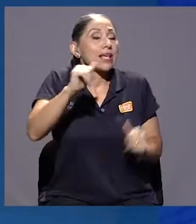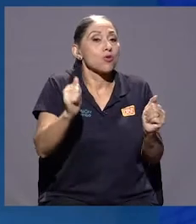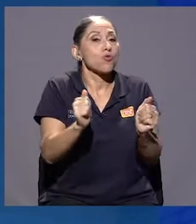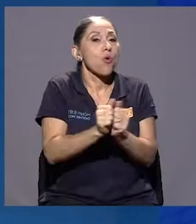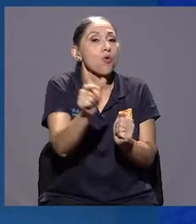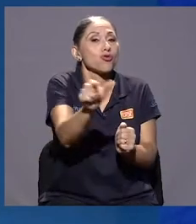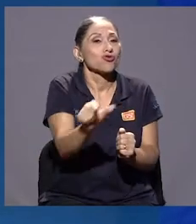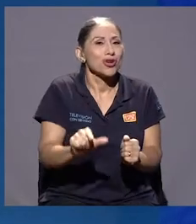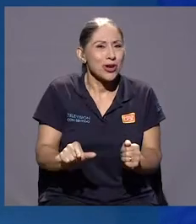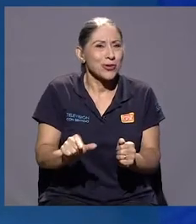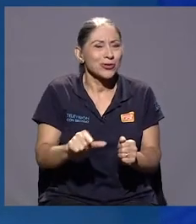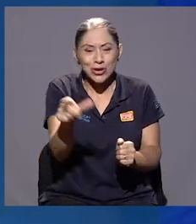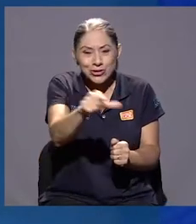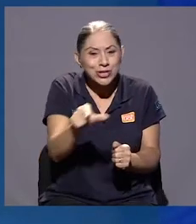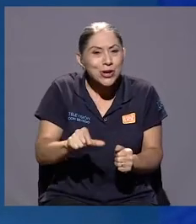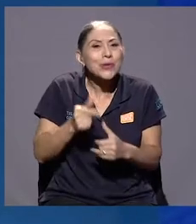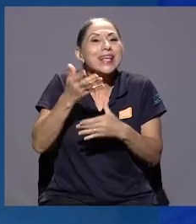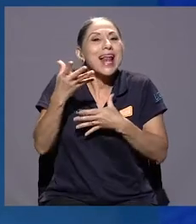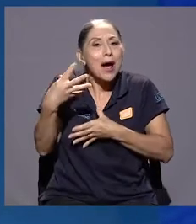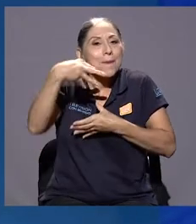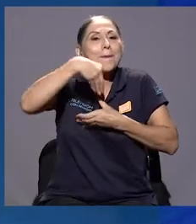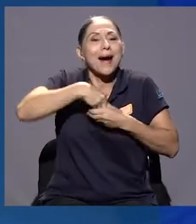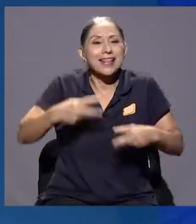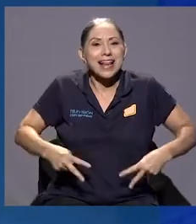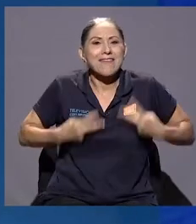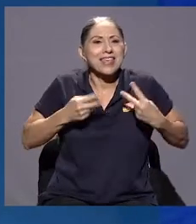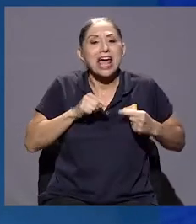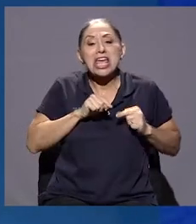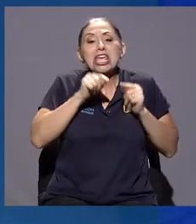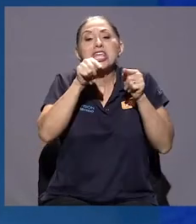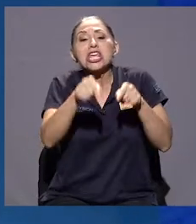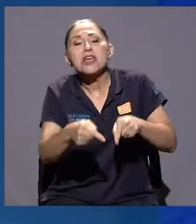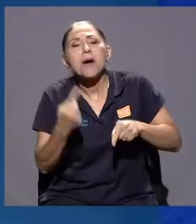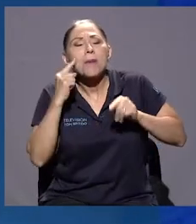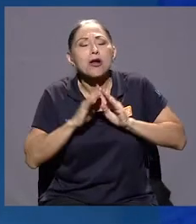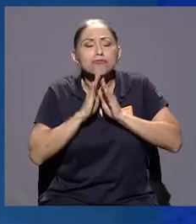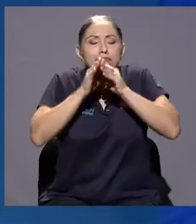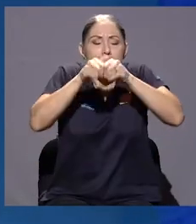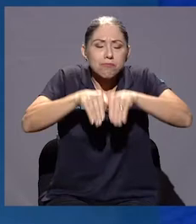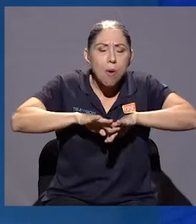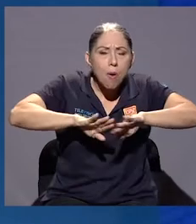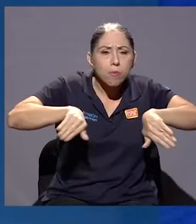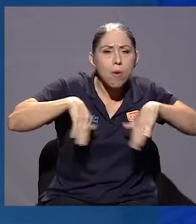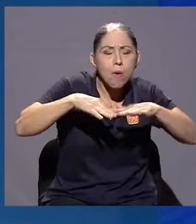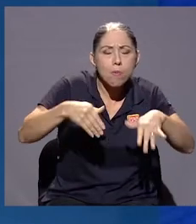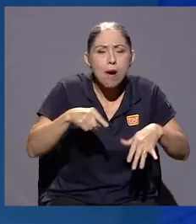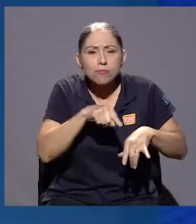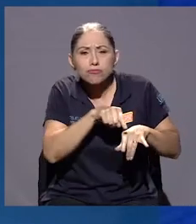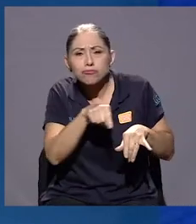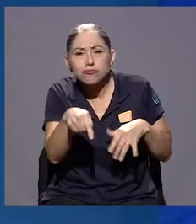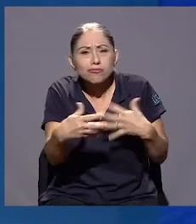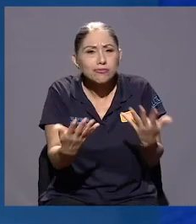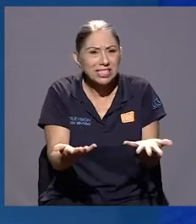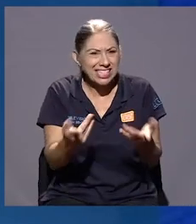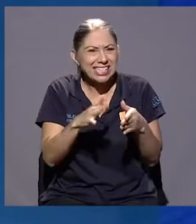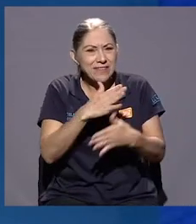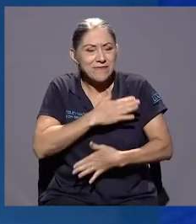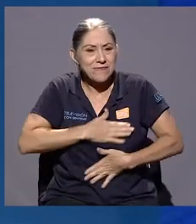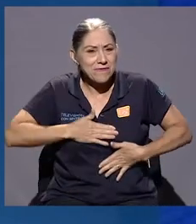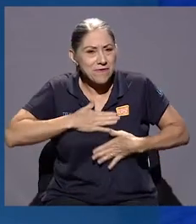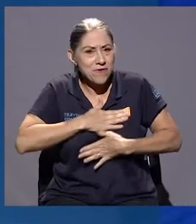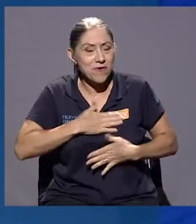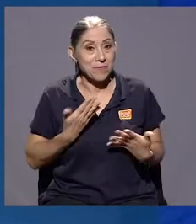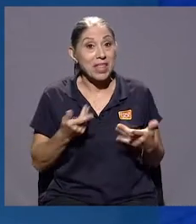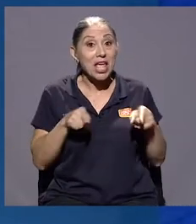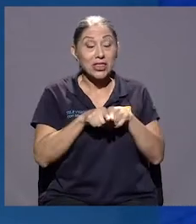río a bañarse a jugar a cruzar los en fin y unas nuevas generaciones que como como